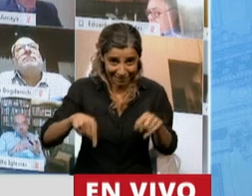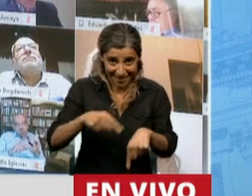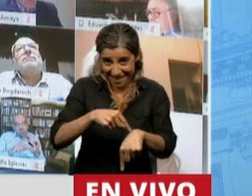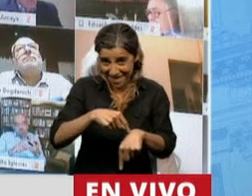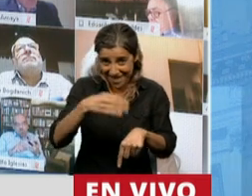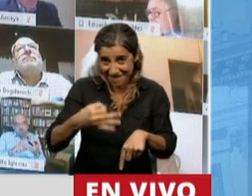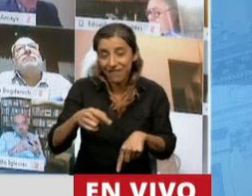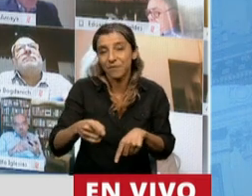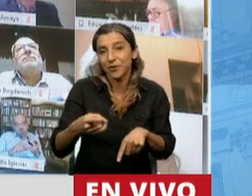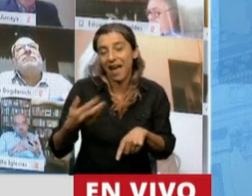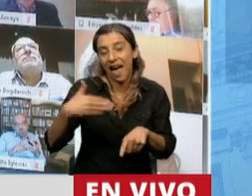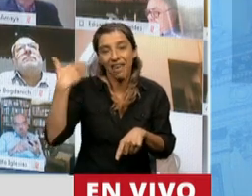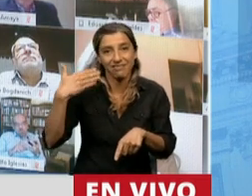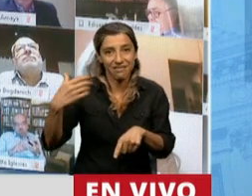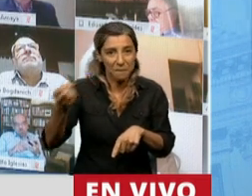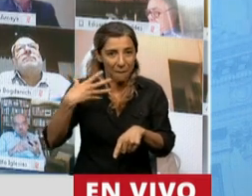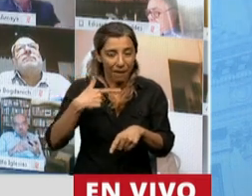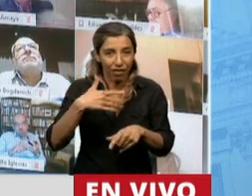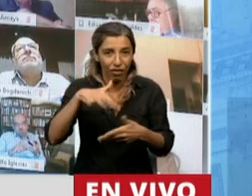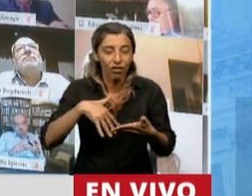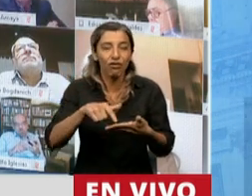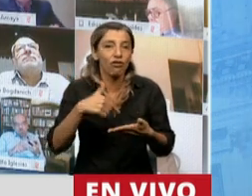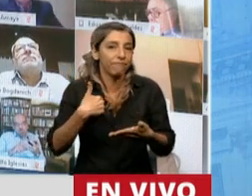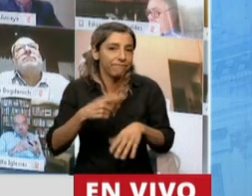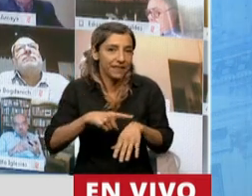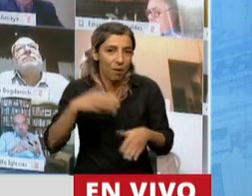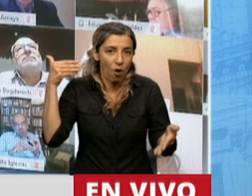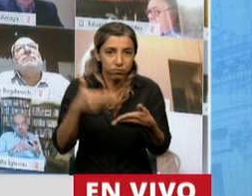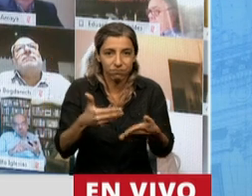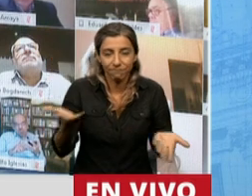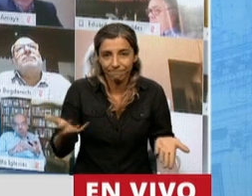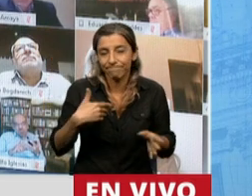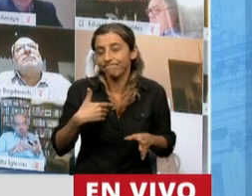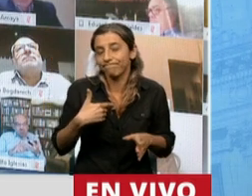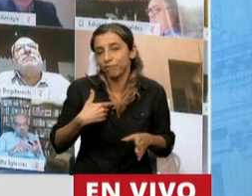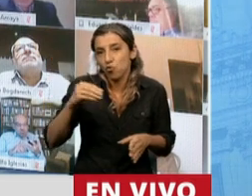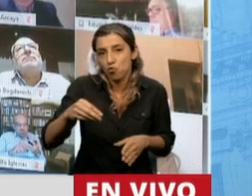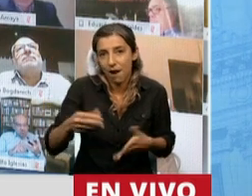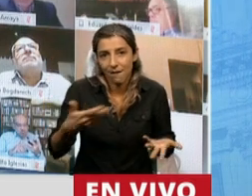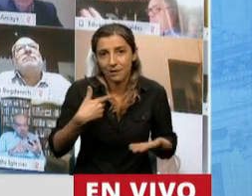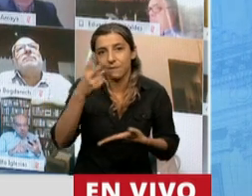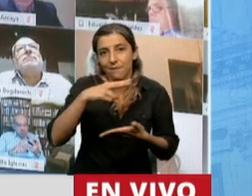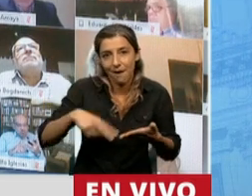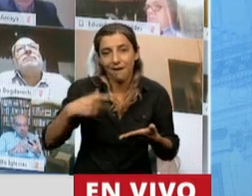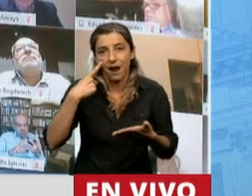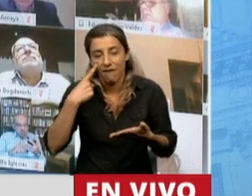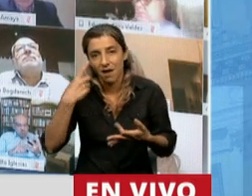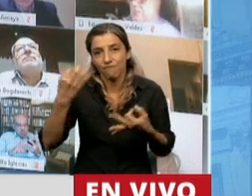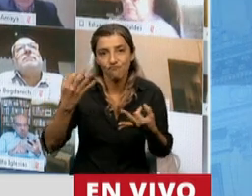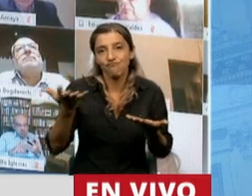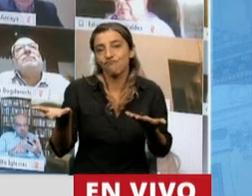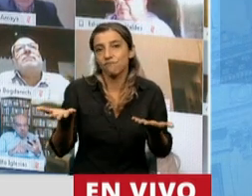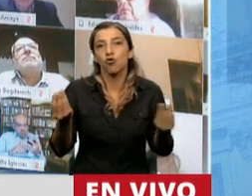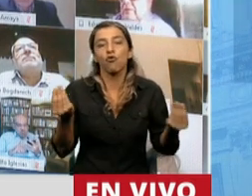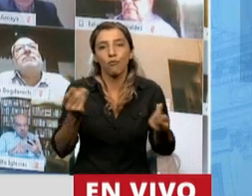sea que evidentemente el tiempo ha sido absolutamente insuficiente como para poder evaluar